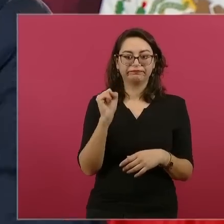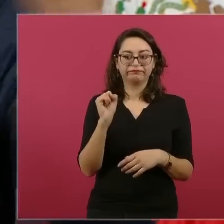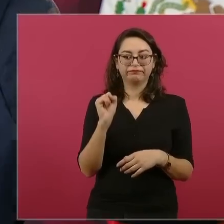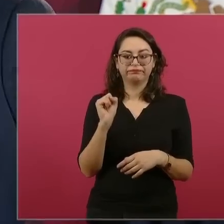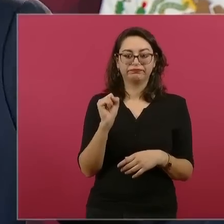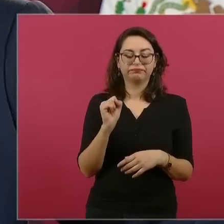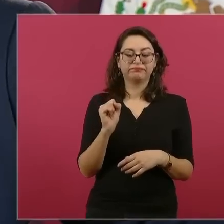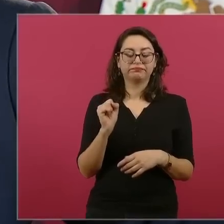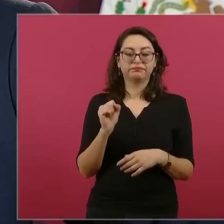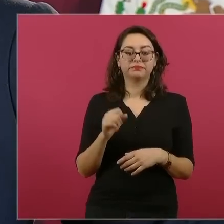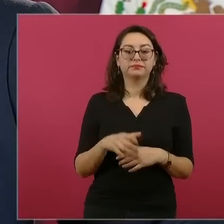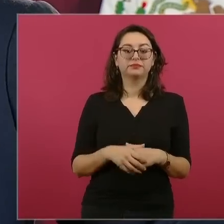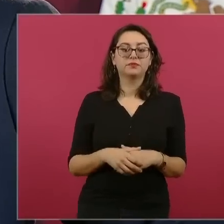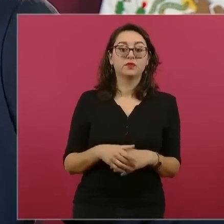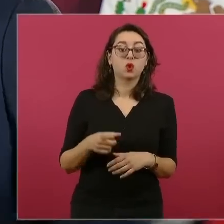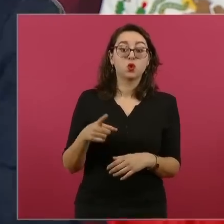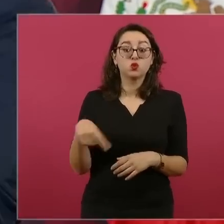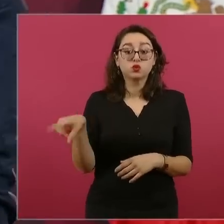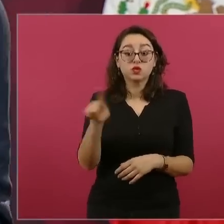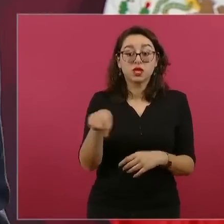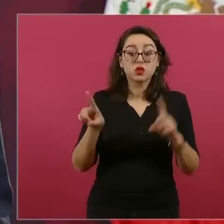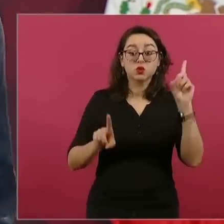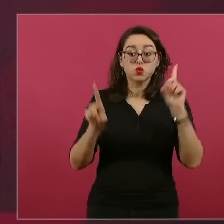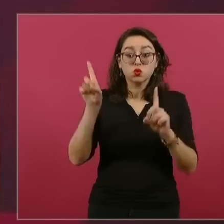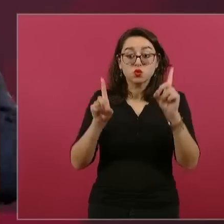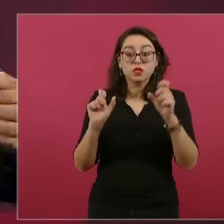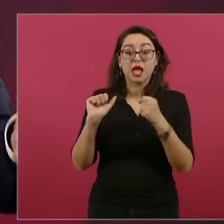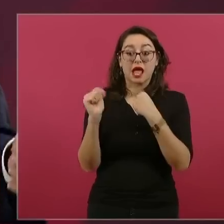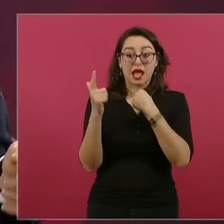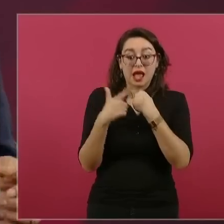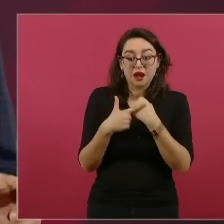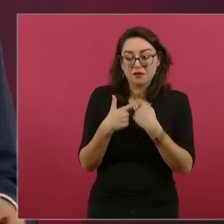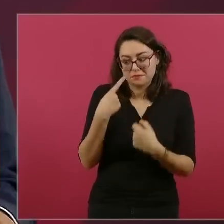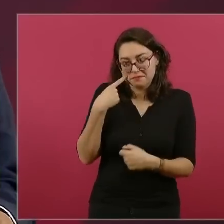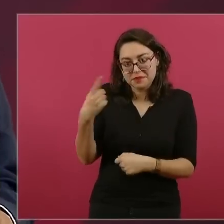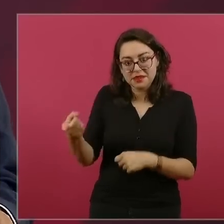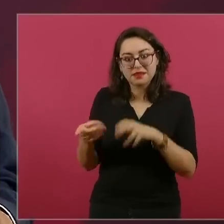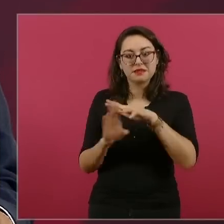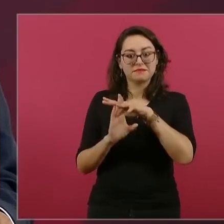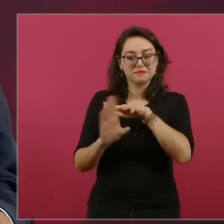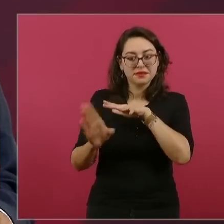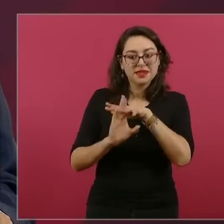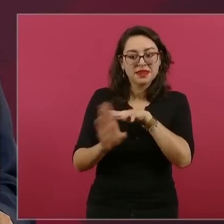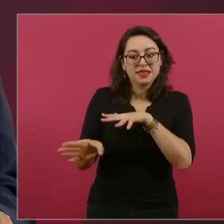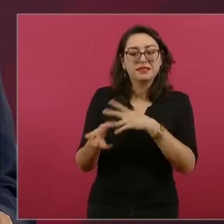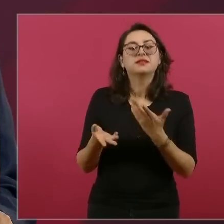y al que lo dude, pues ahí está el ejemplo de los migrantes,